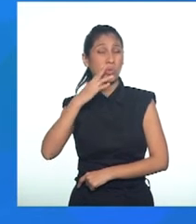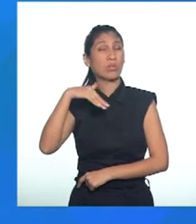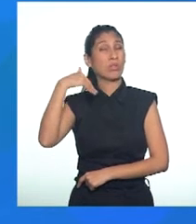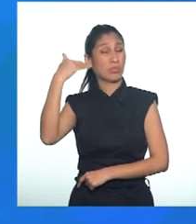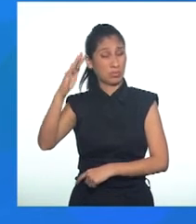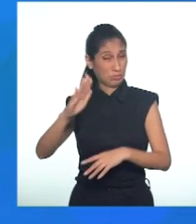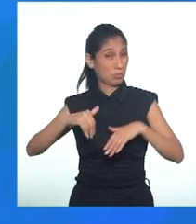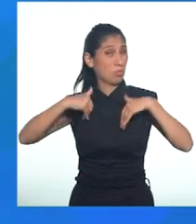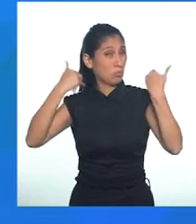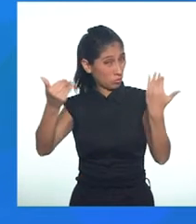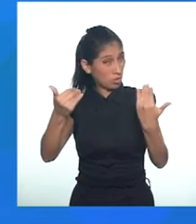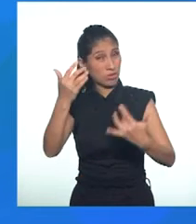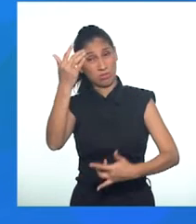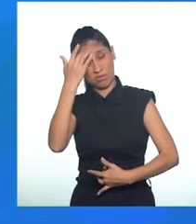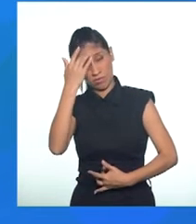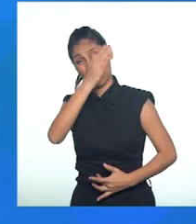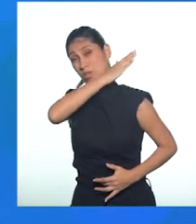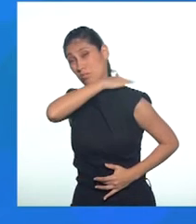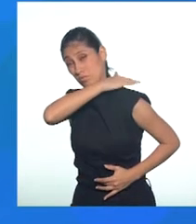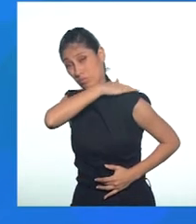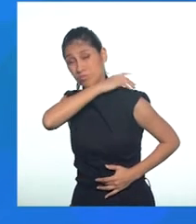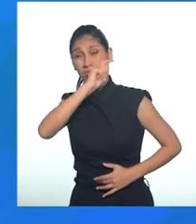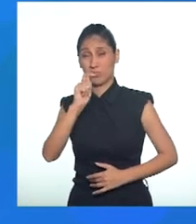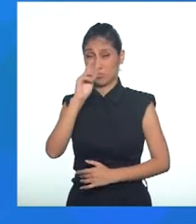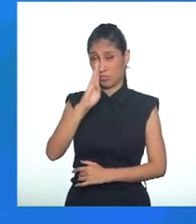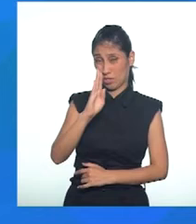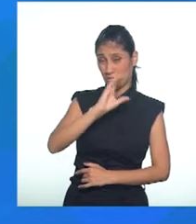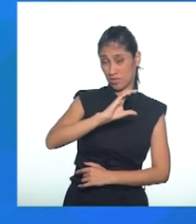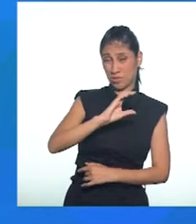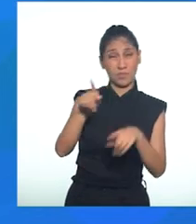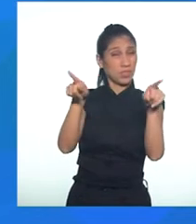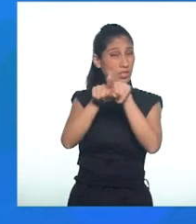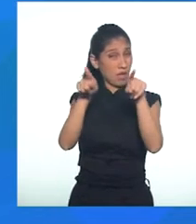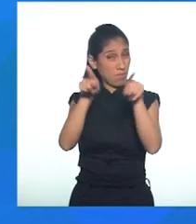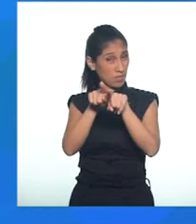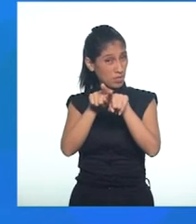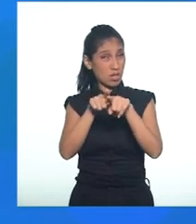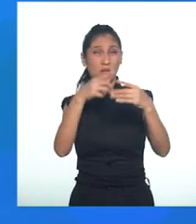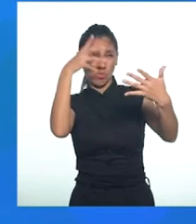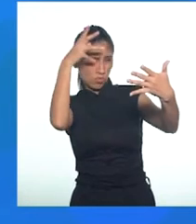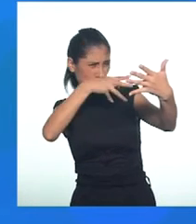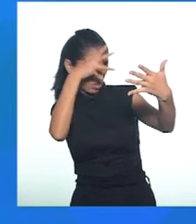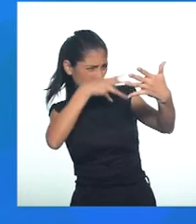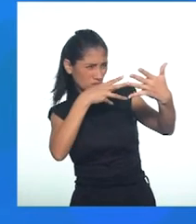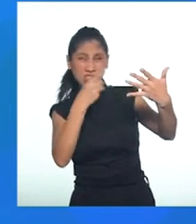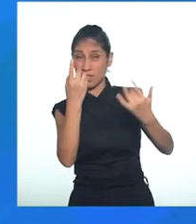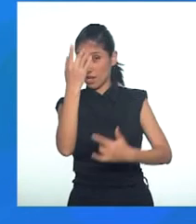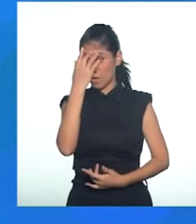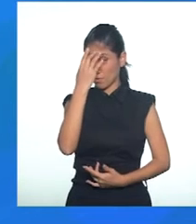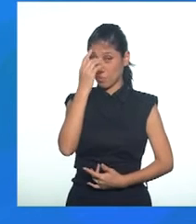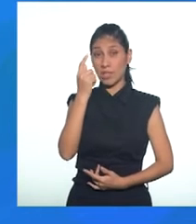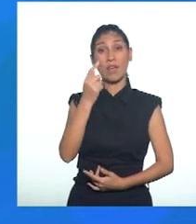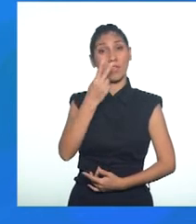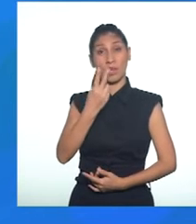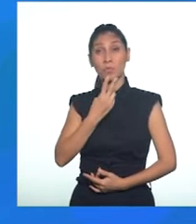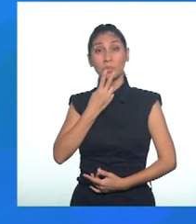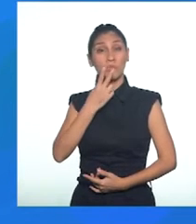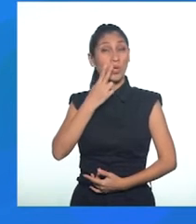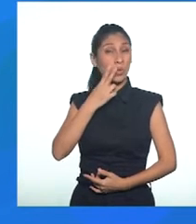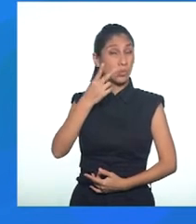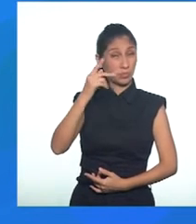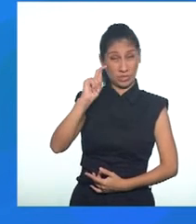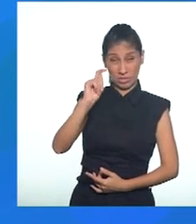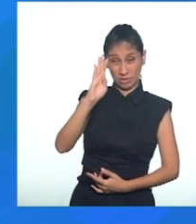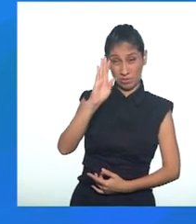de tuberculosis. Además, este estudio también indica que la tuberculosis pulmonar